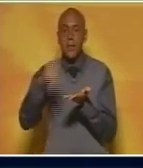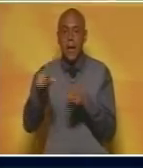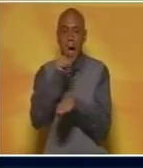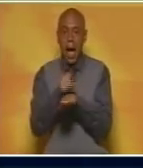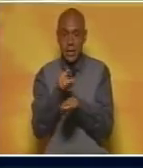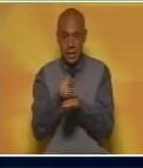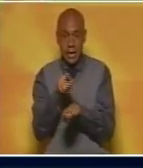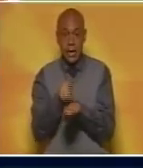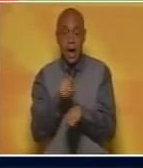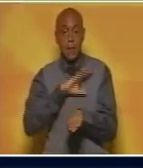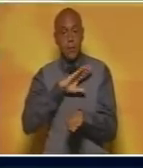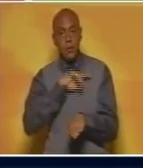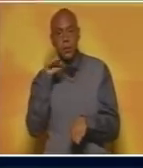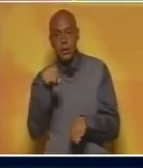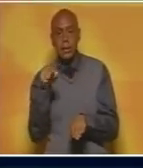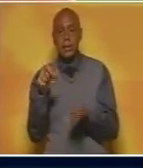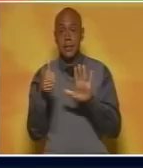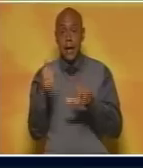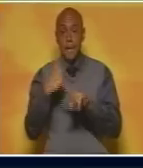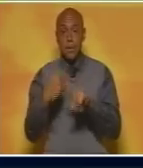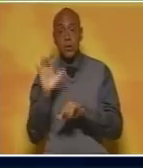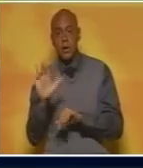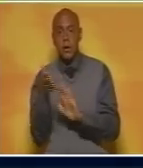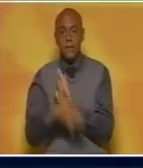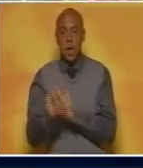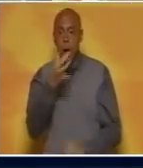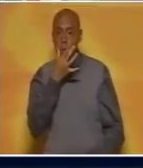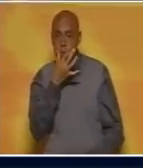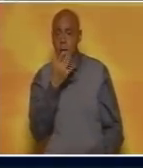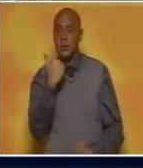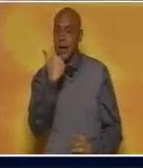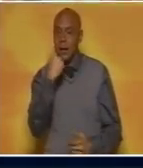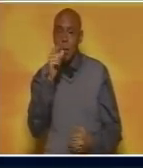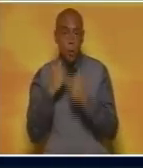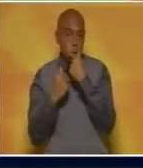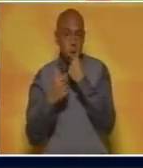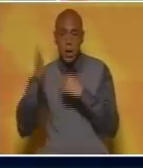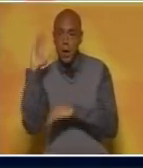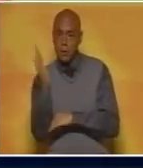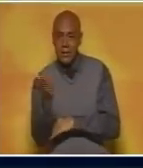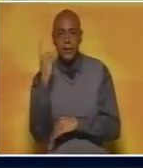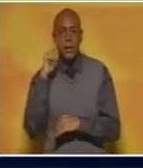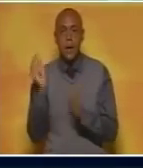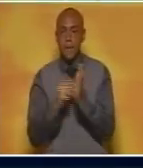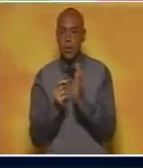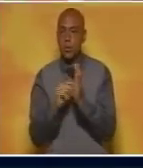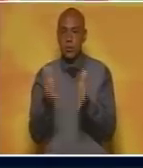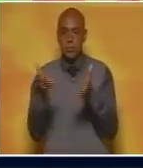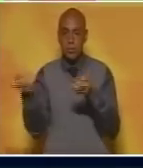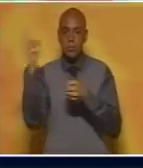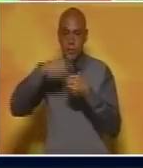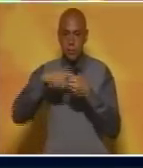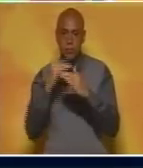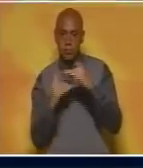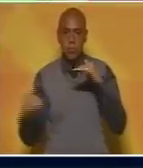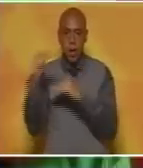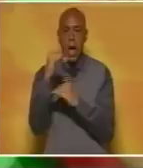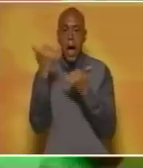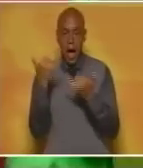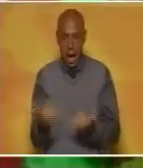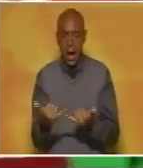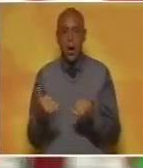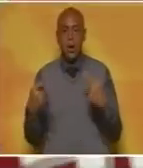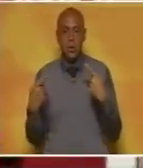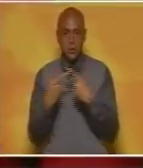Arsenal 6-5. Entre penaltis en los últimos minutos, el Liverpool selló su pase y se enfrentará próximamente al